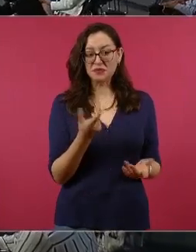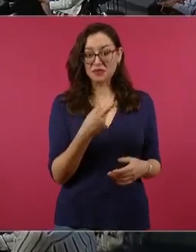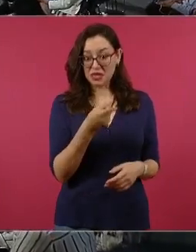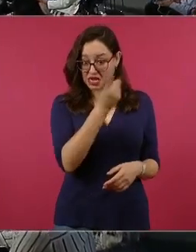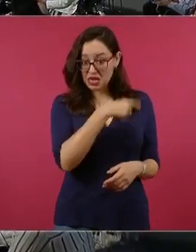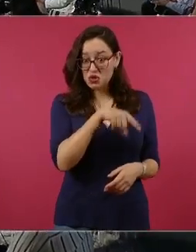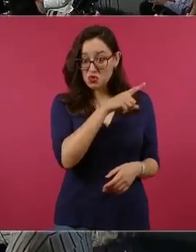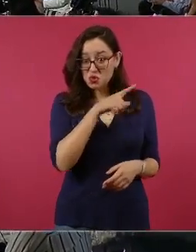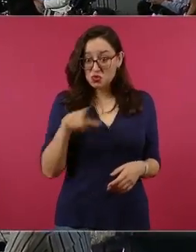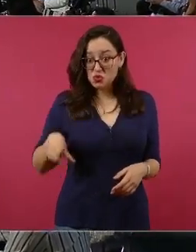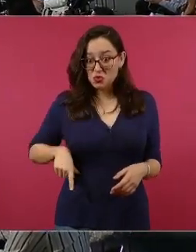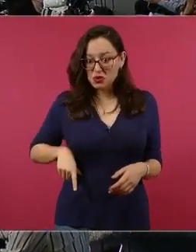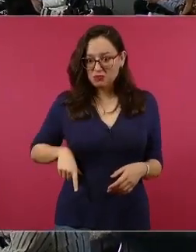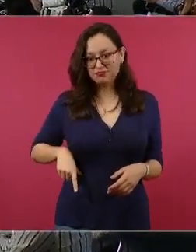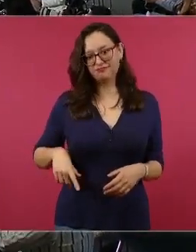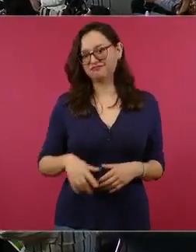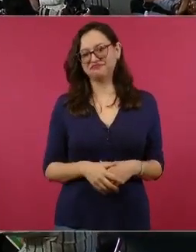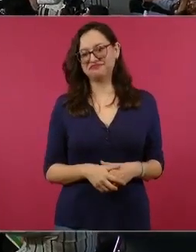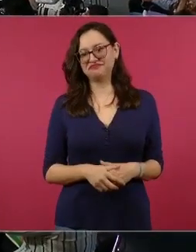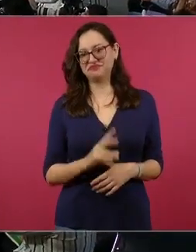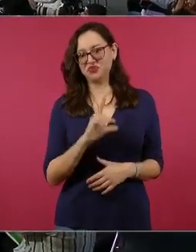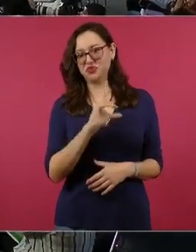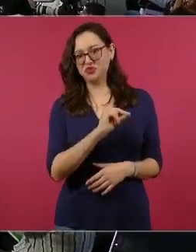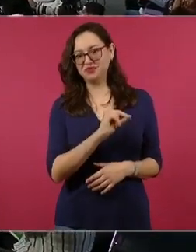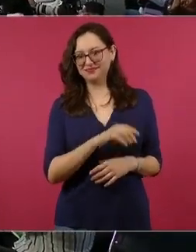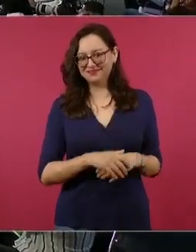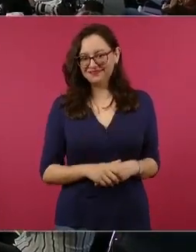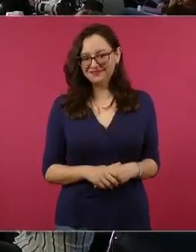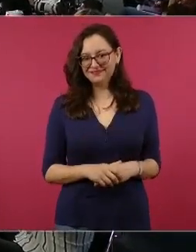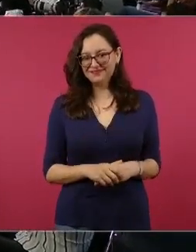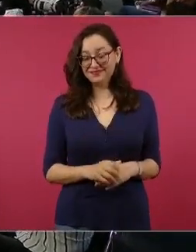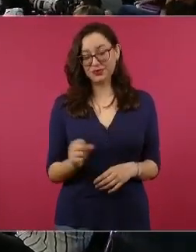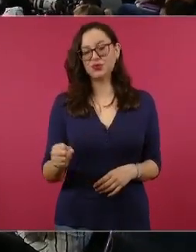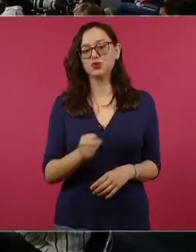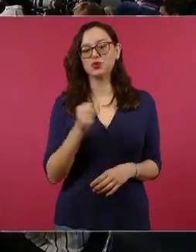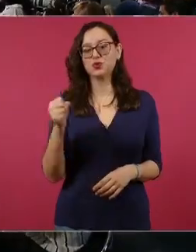Afortunadamente el pueblo de México dijo no a eso